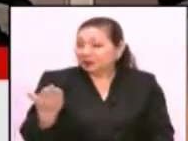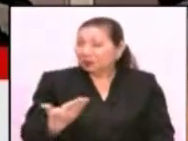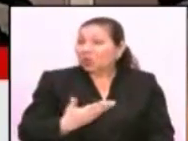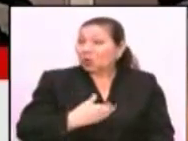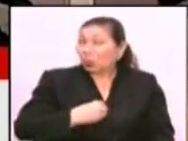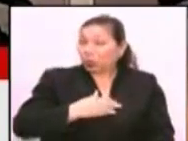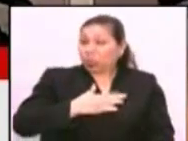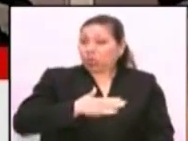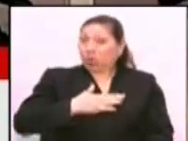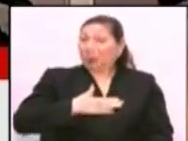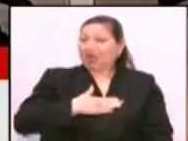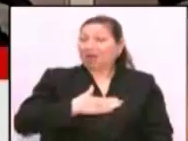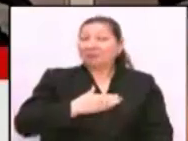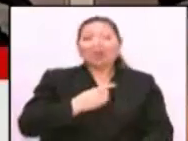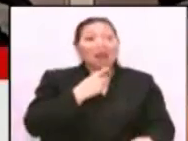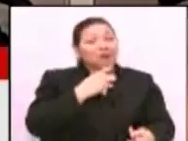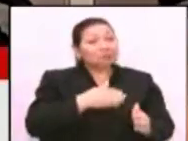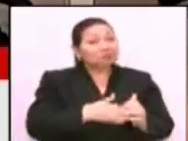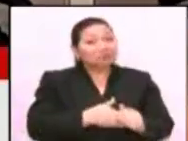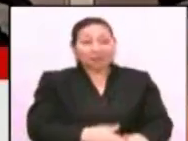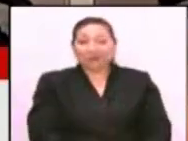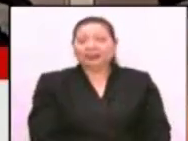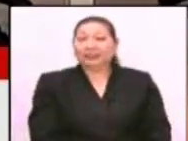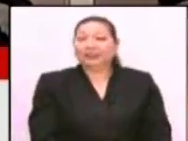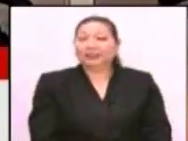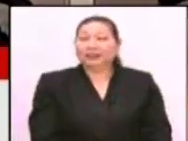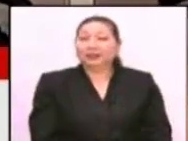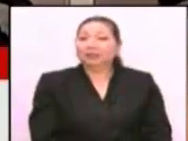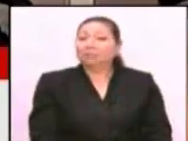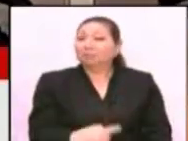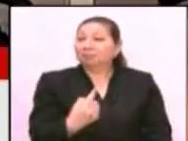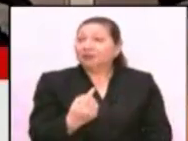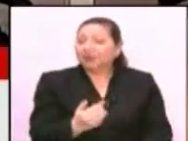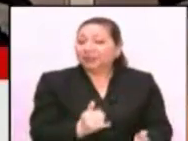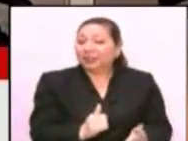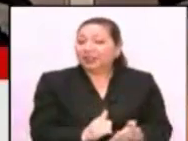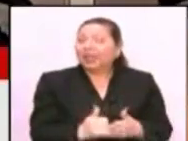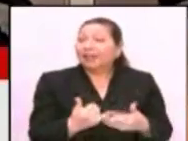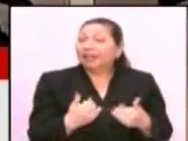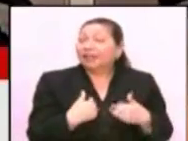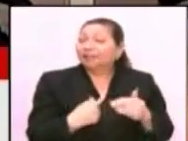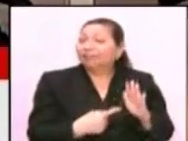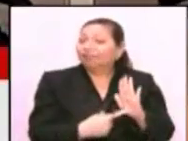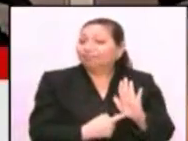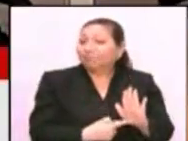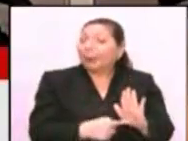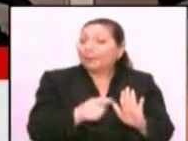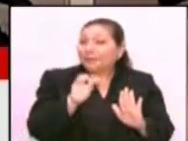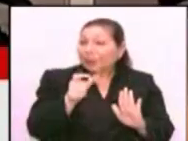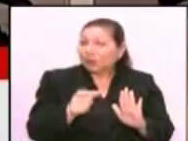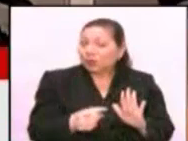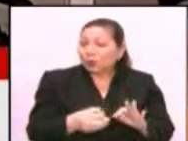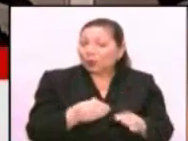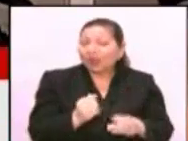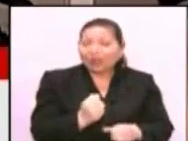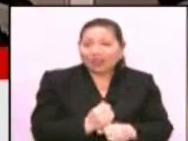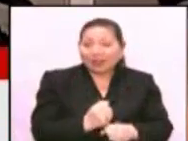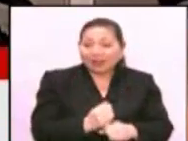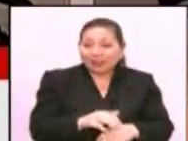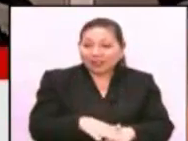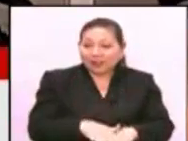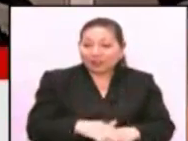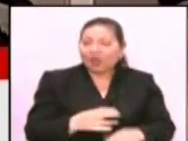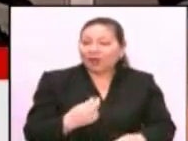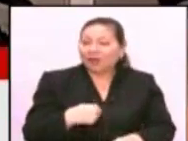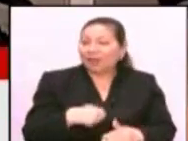que trabaje con nosotros, ¿no? Formalizar significa que en primer lugar tiene que presentarnos la persona natural o jurídica que quiere trabajar